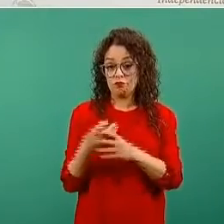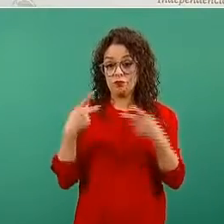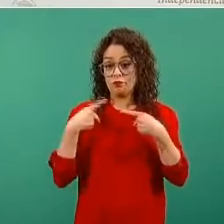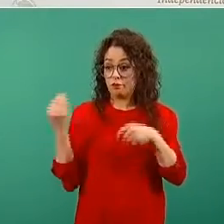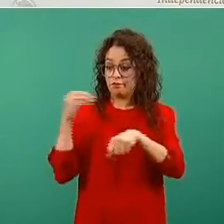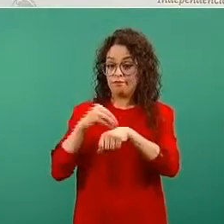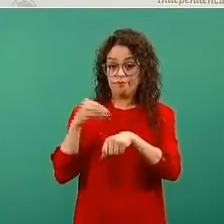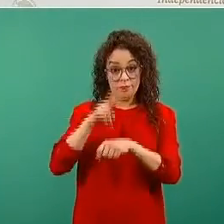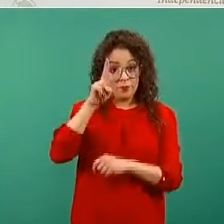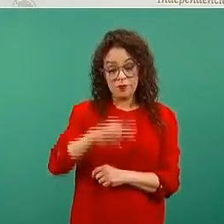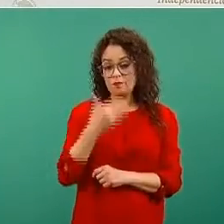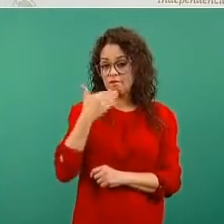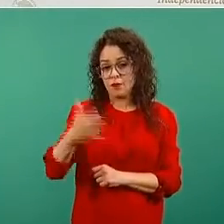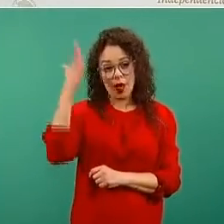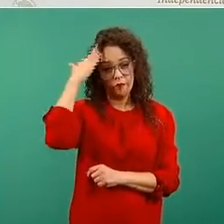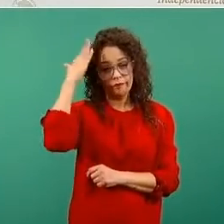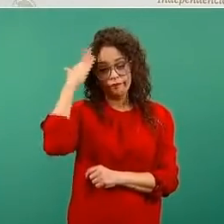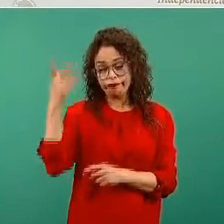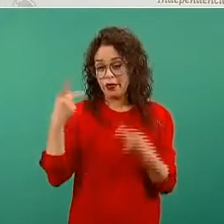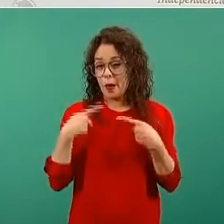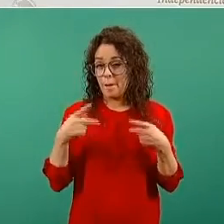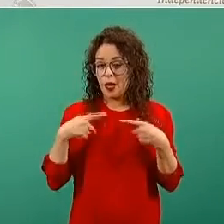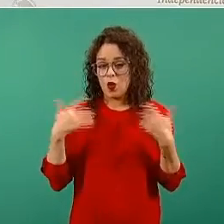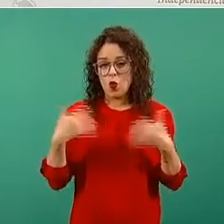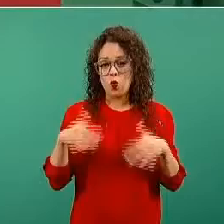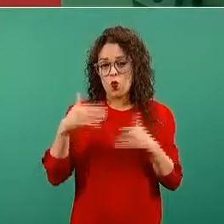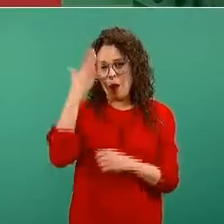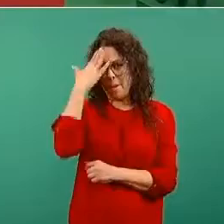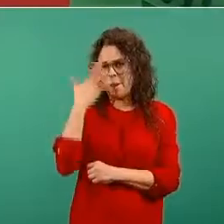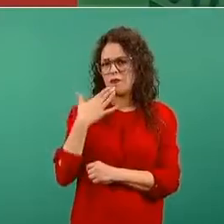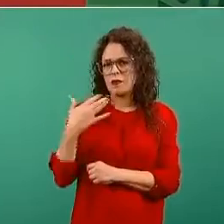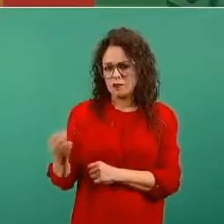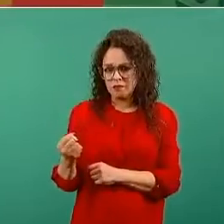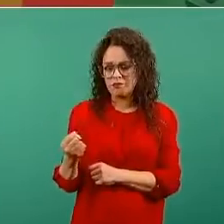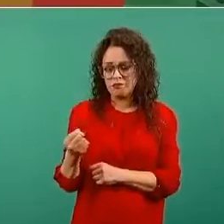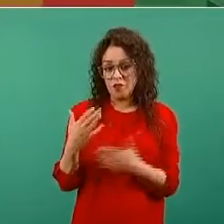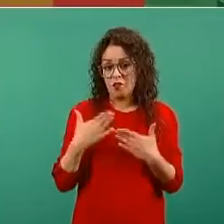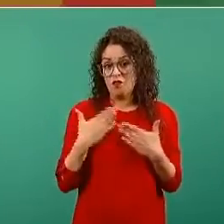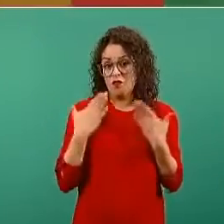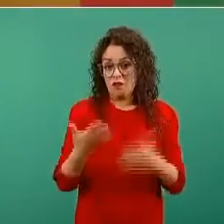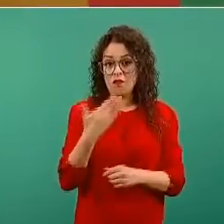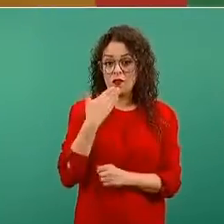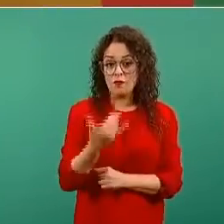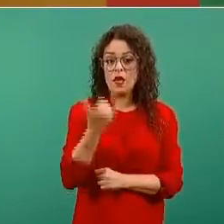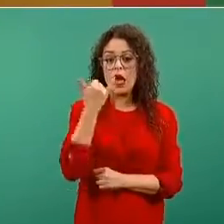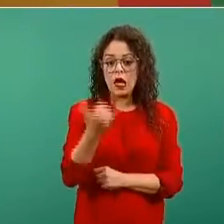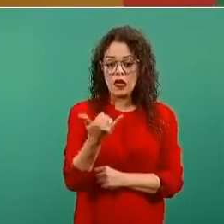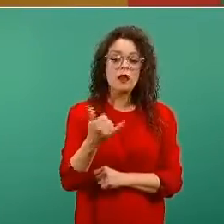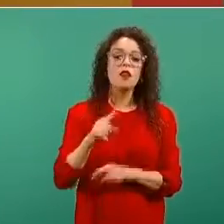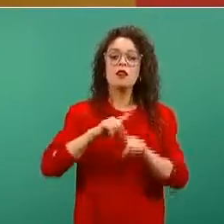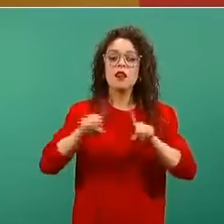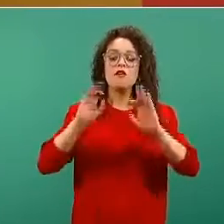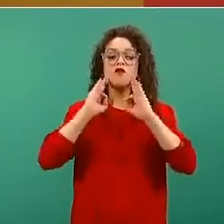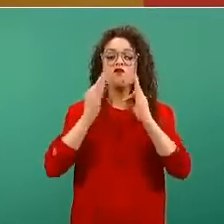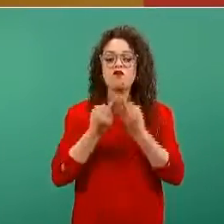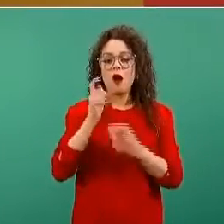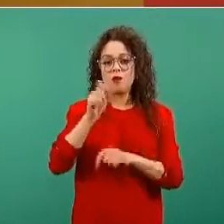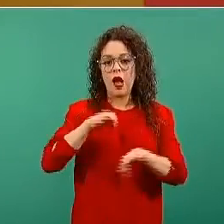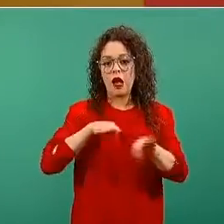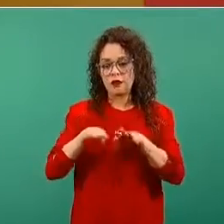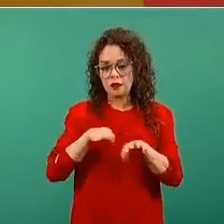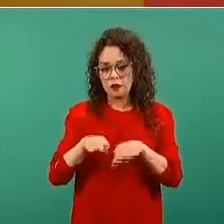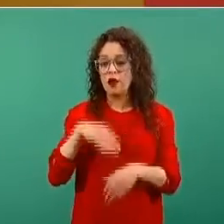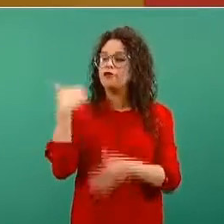sus liderazgos, gente muy confiable, gente muy talentosa, pero además un cambio de prácticas que próximamente